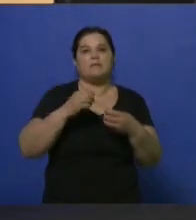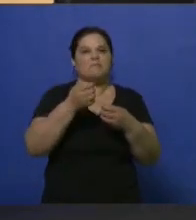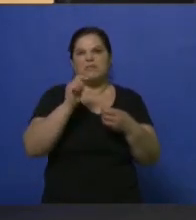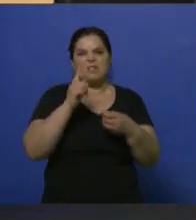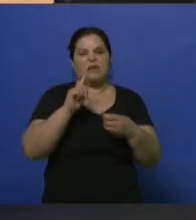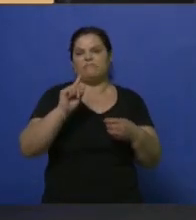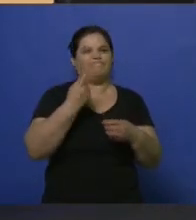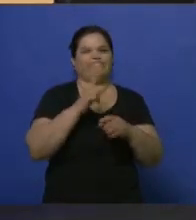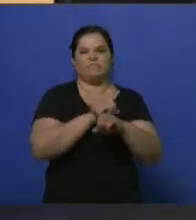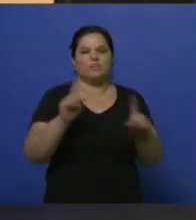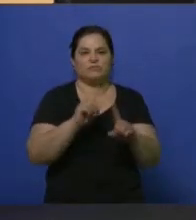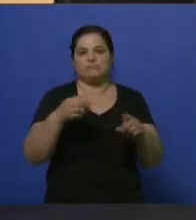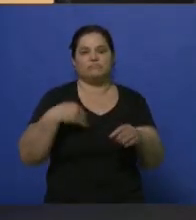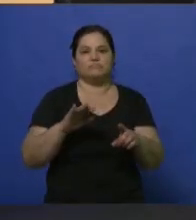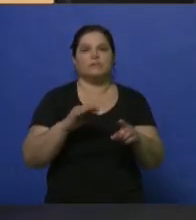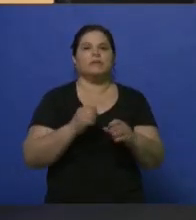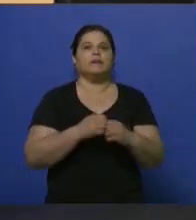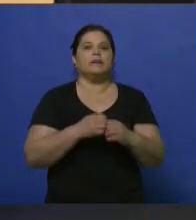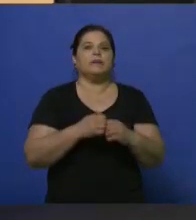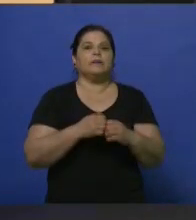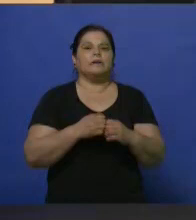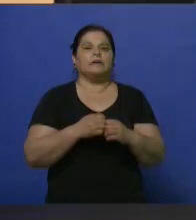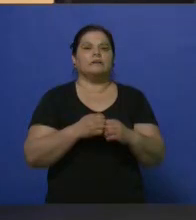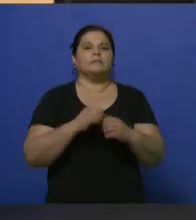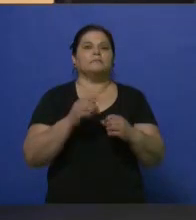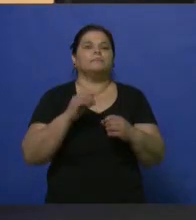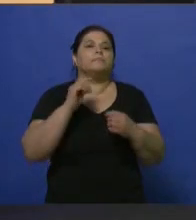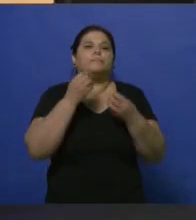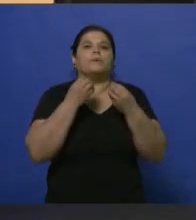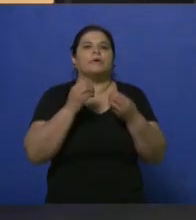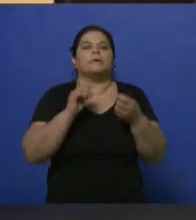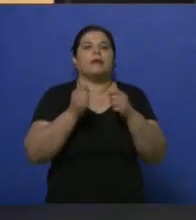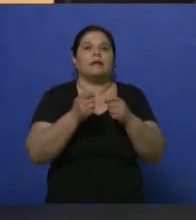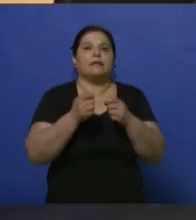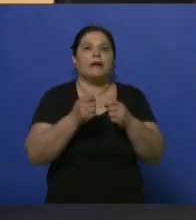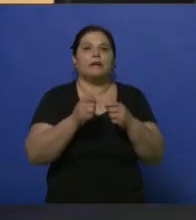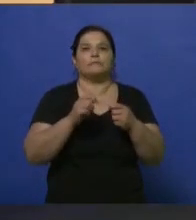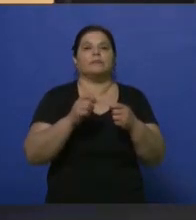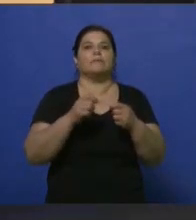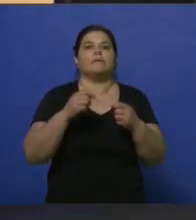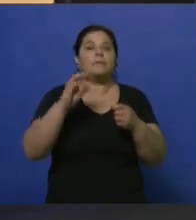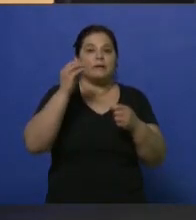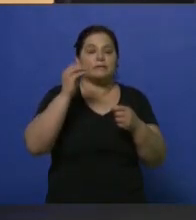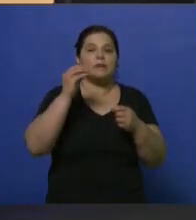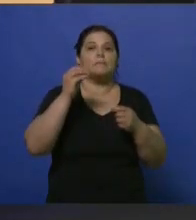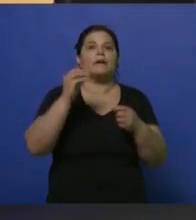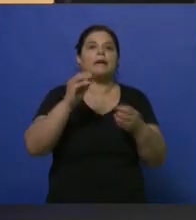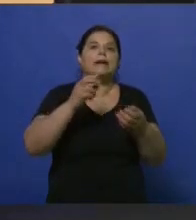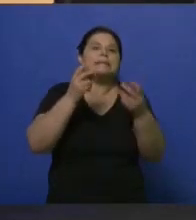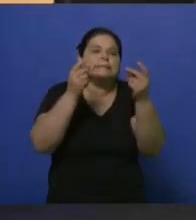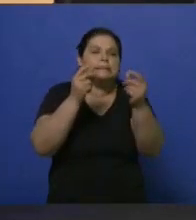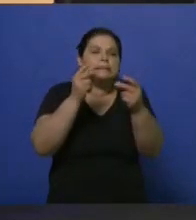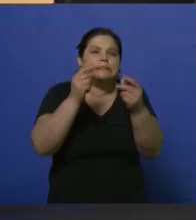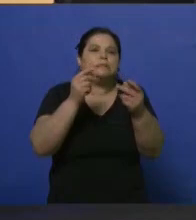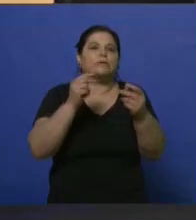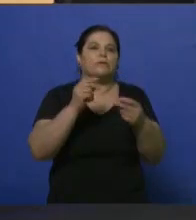otros países. Esto está claro que va a ser así, y en realidad va a ir complicando a la Argentina en algunos aspectos. Pero hay un tema que no se habla tanto,